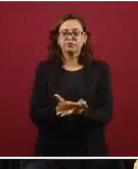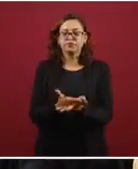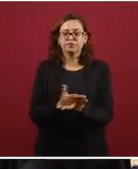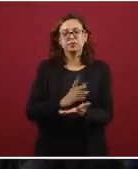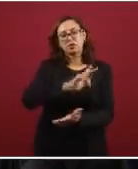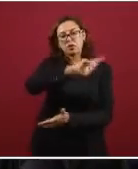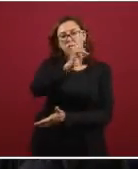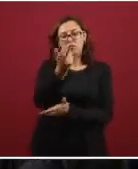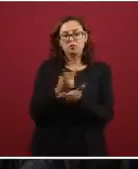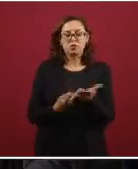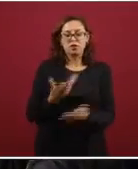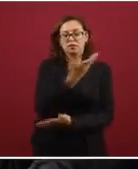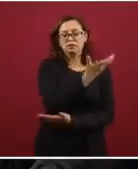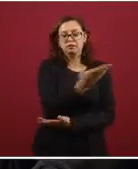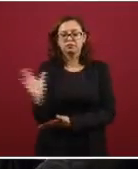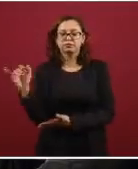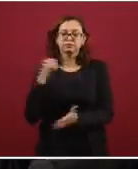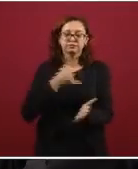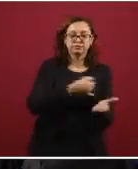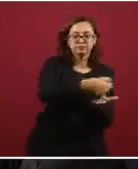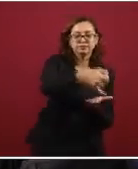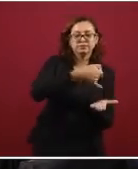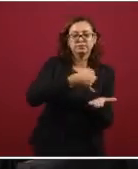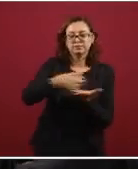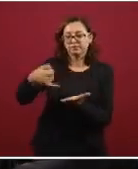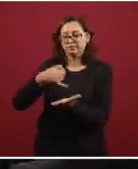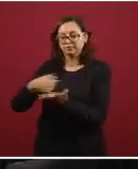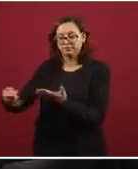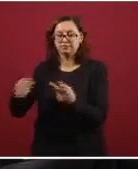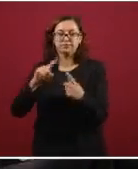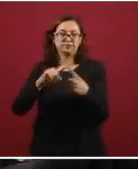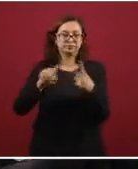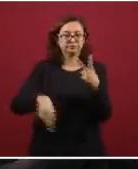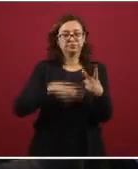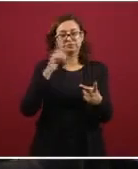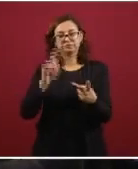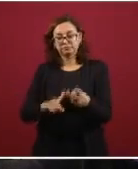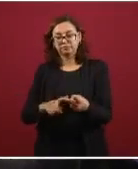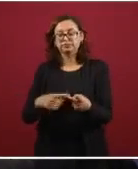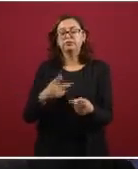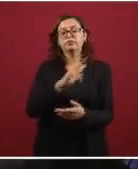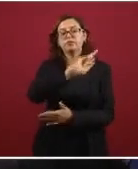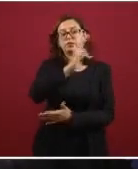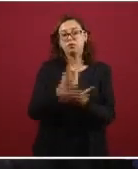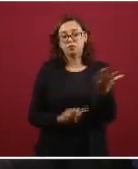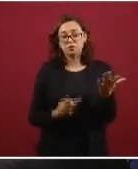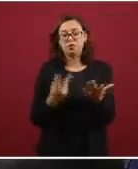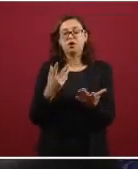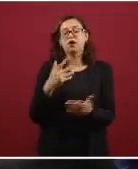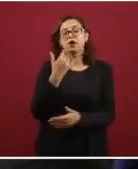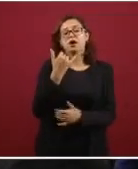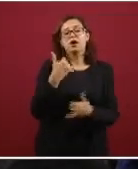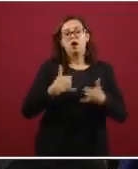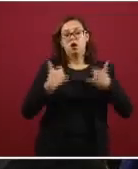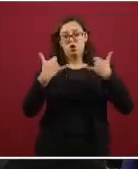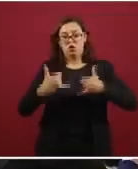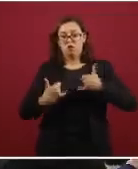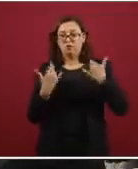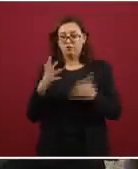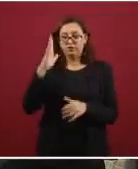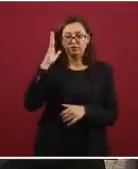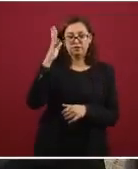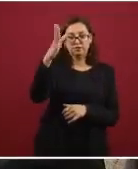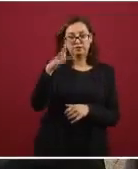programa Sembrando Vida y el programa Jóvenes Construyendo el Futuro. Para el caso de Honduras,